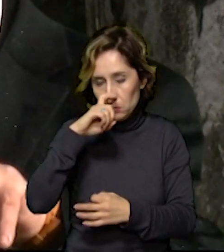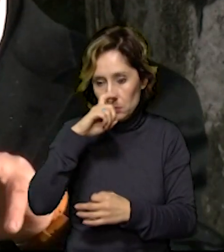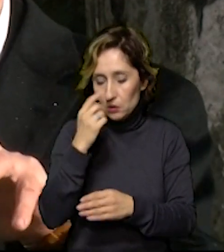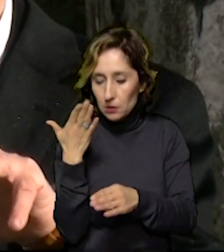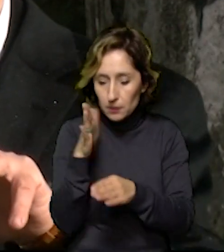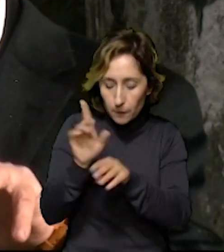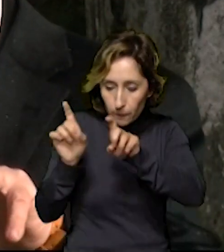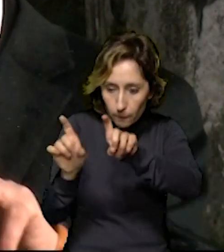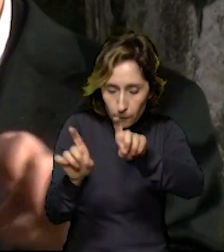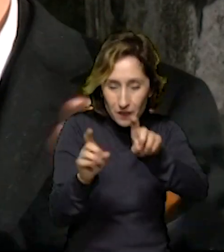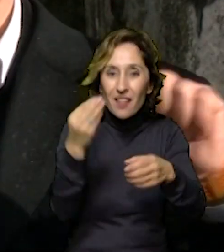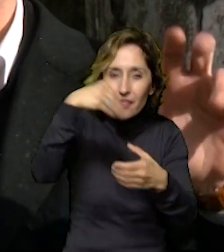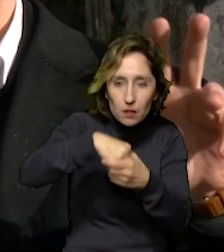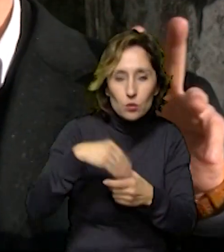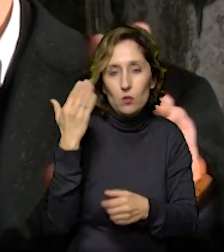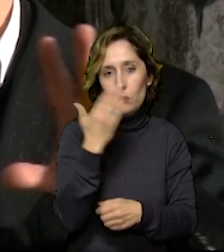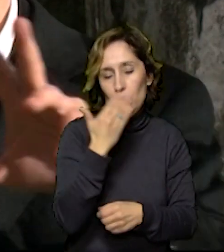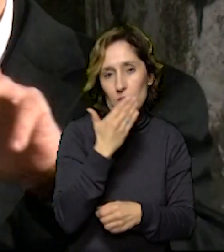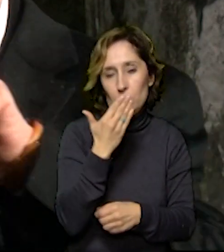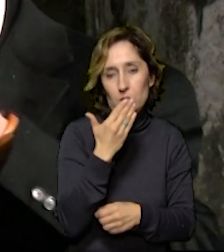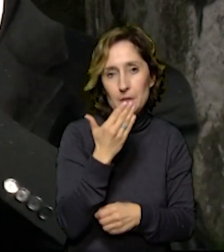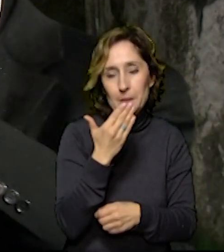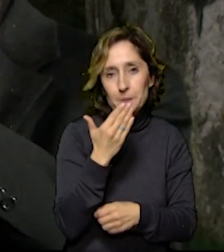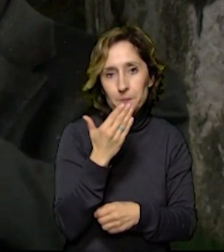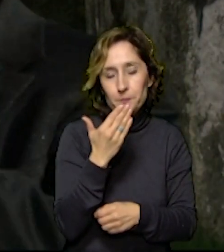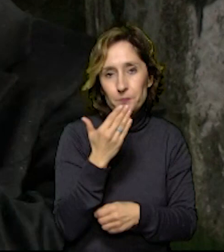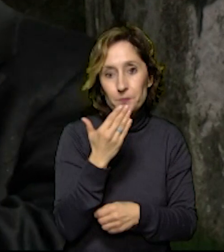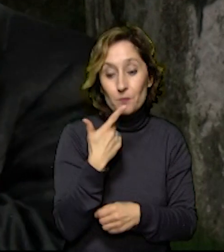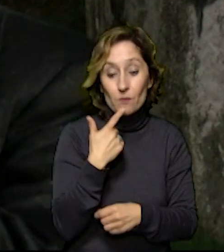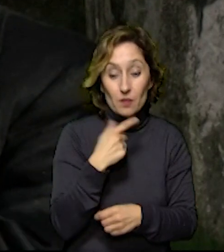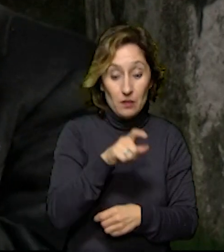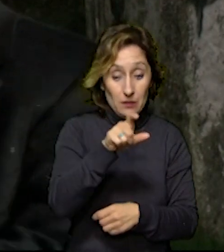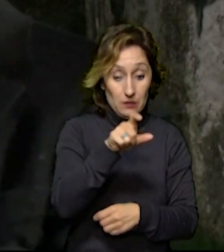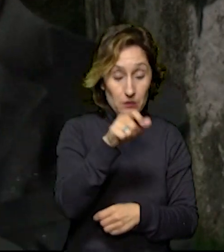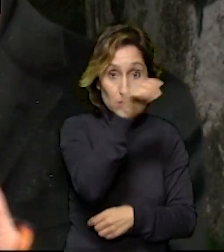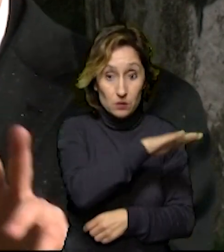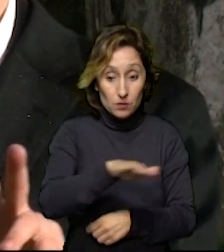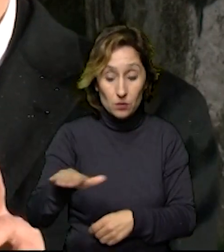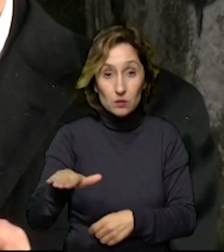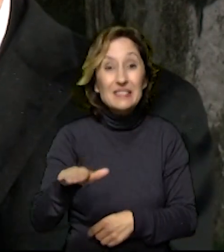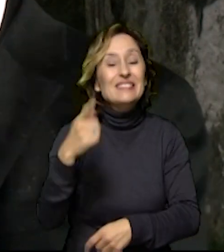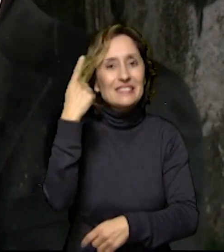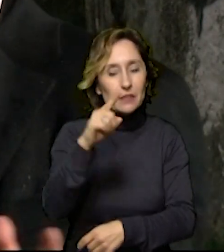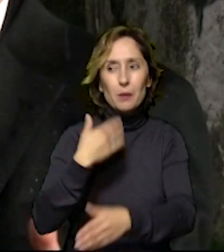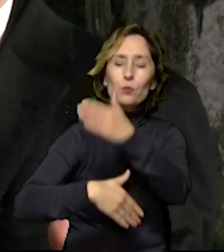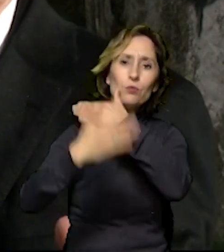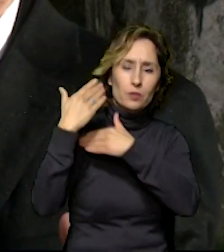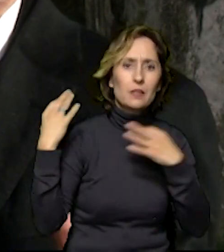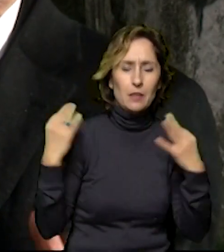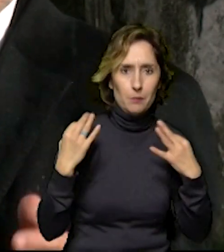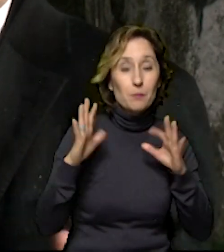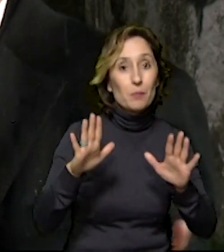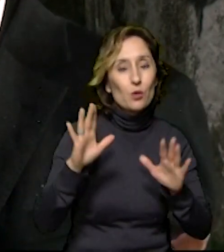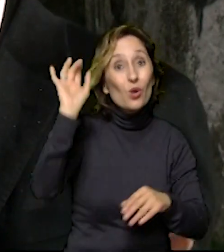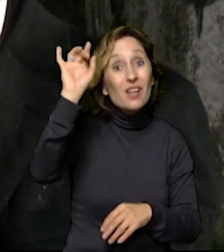enseñando también en las escuelas, y que las nuevas generaciones conozcan lo que pasó, pero siempre con esa